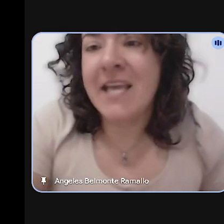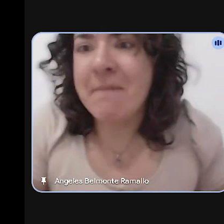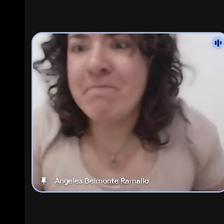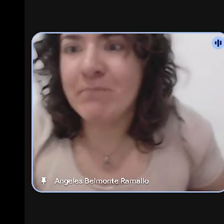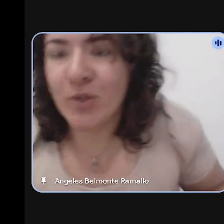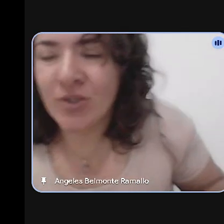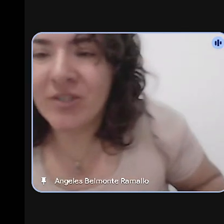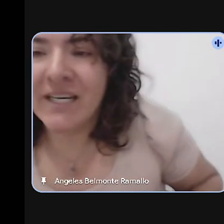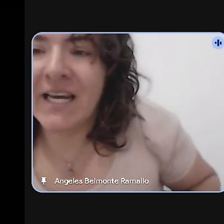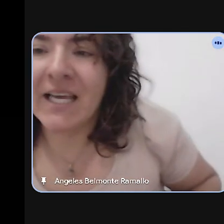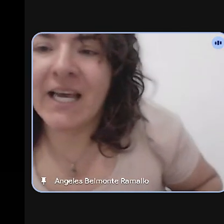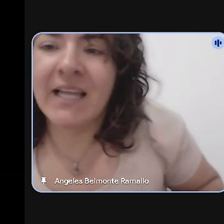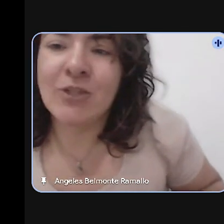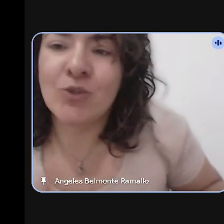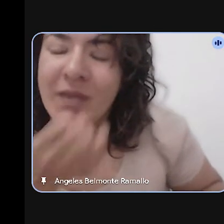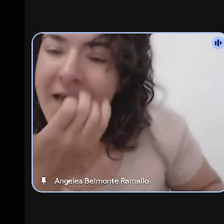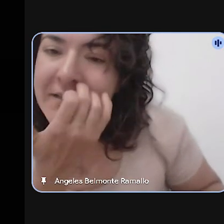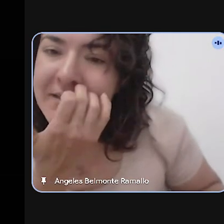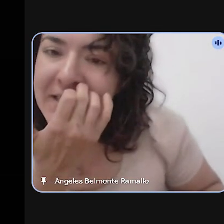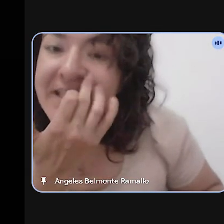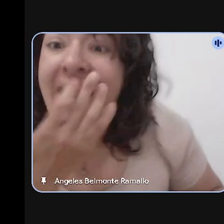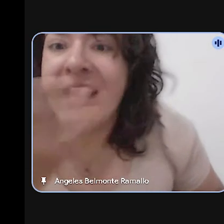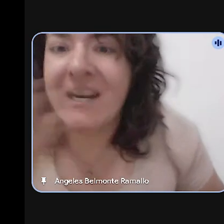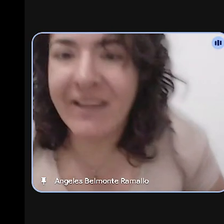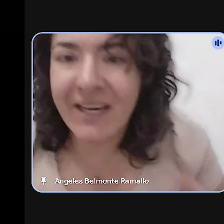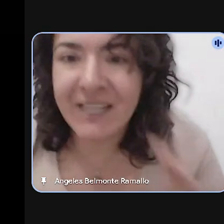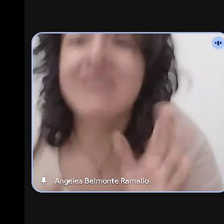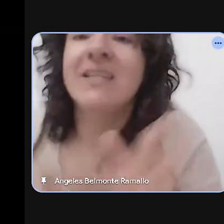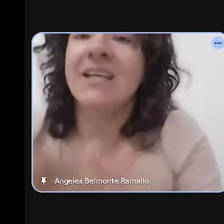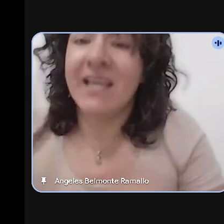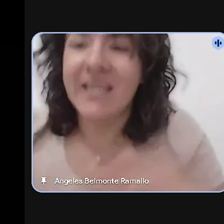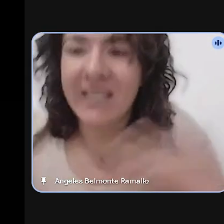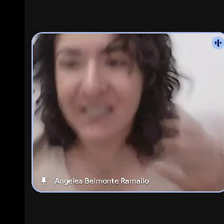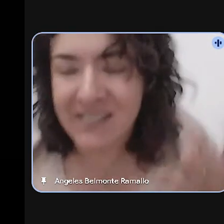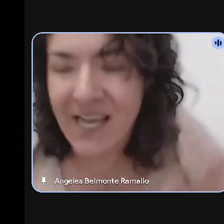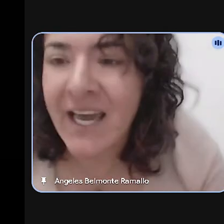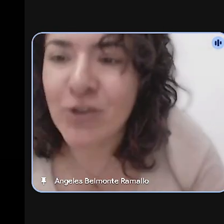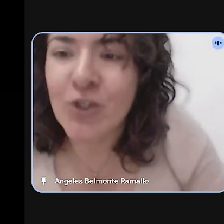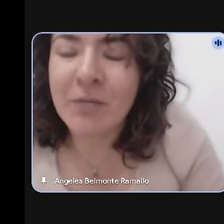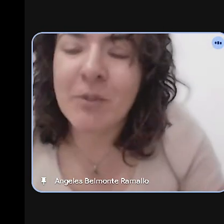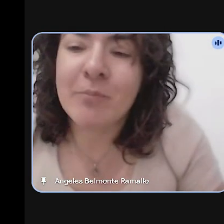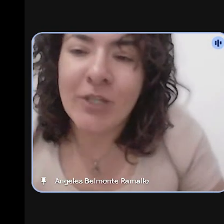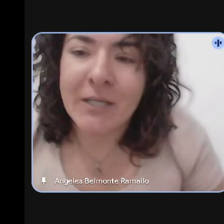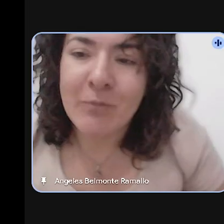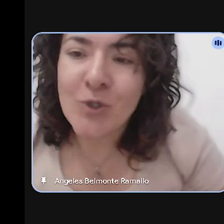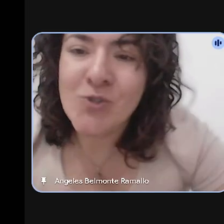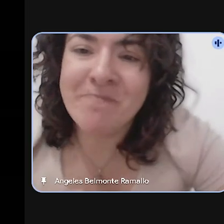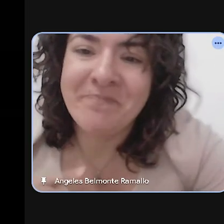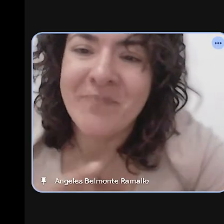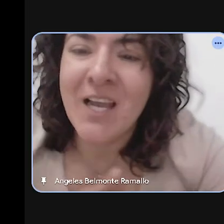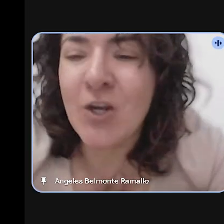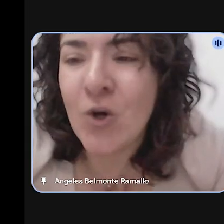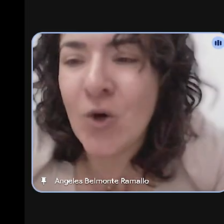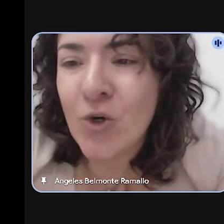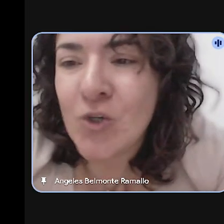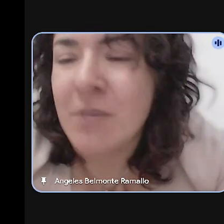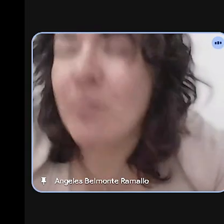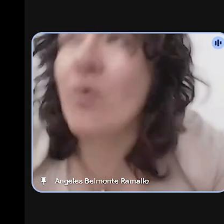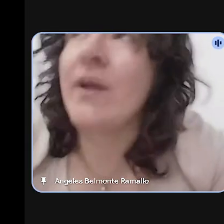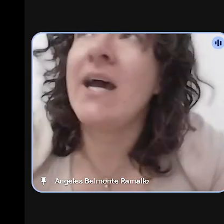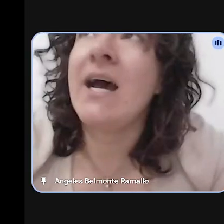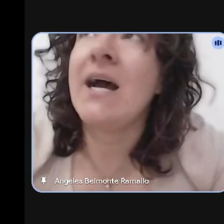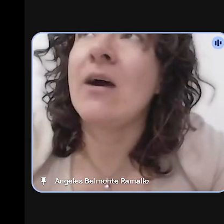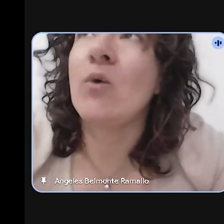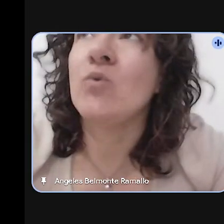el tiempo en el que cada estudiante tarda en ingresar a esto que proponemos no